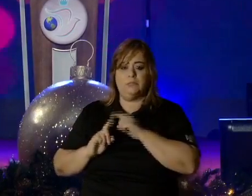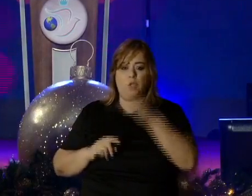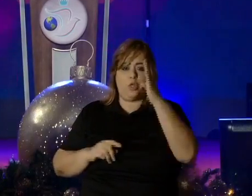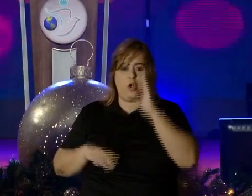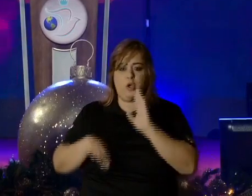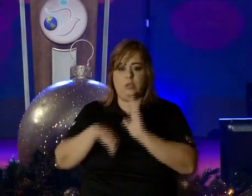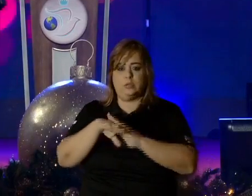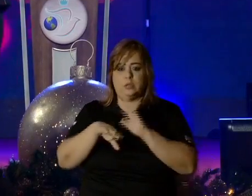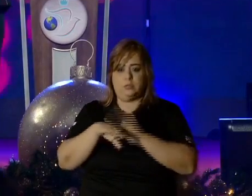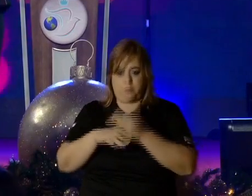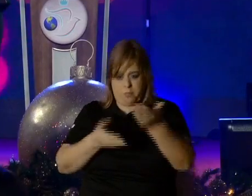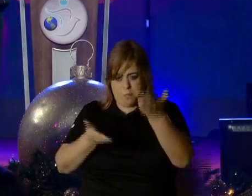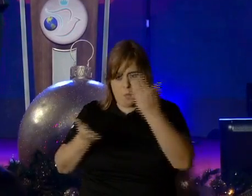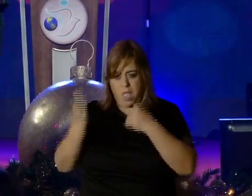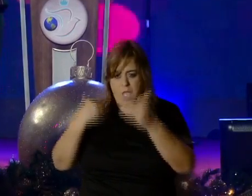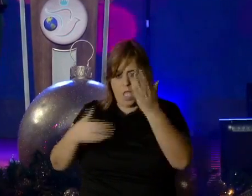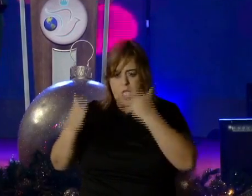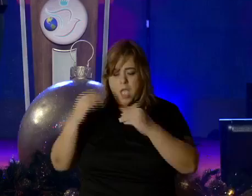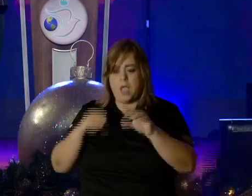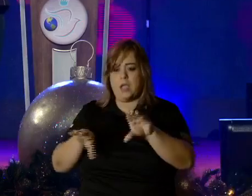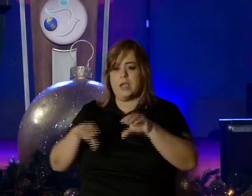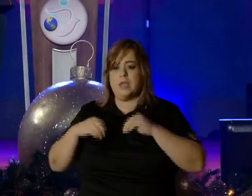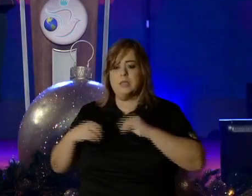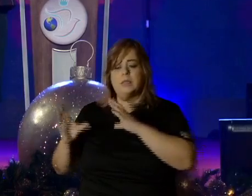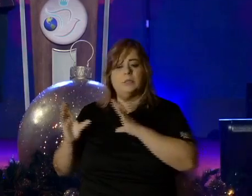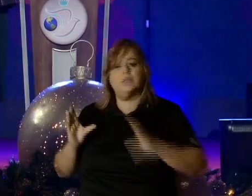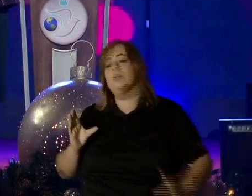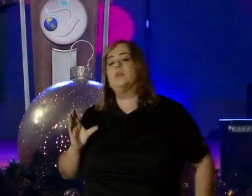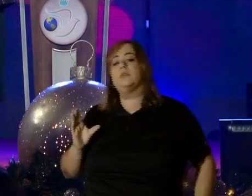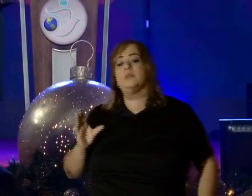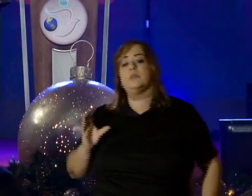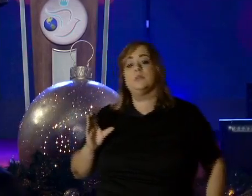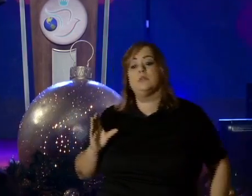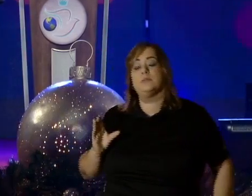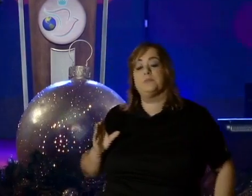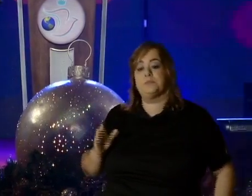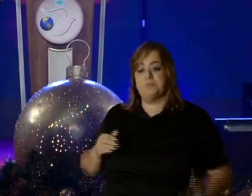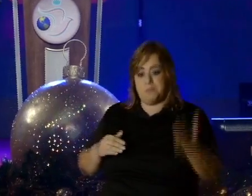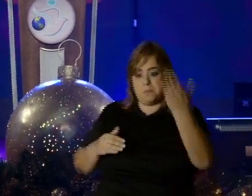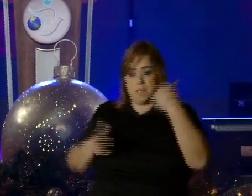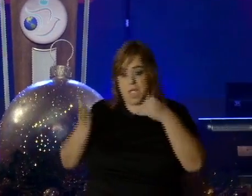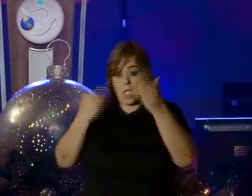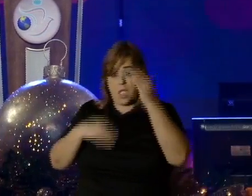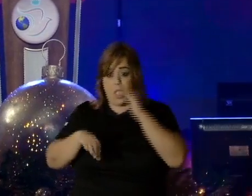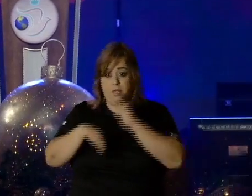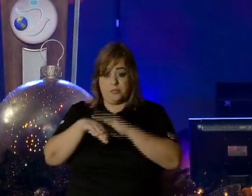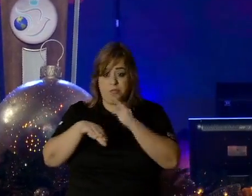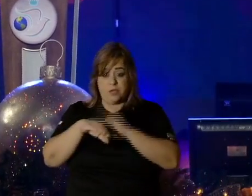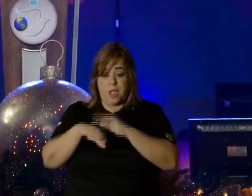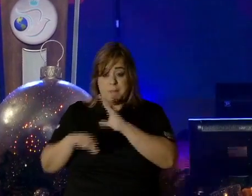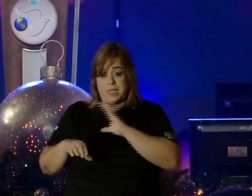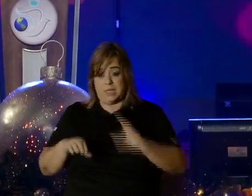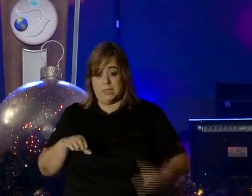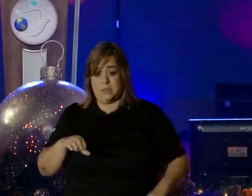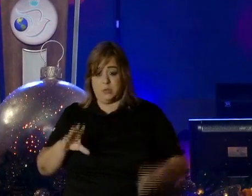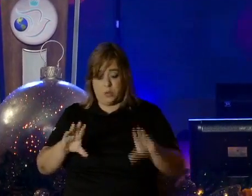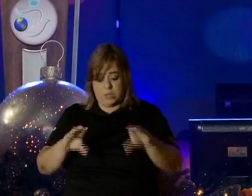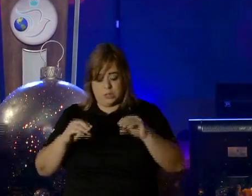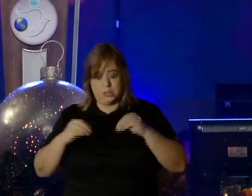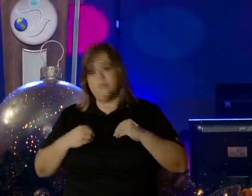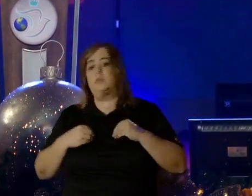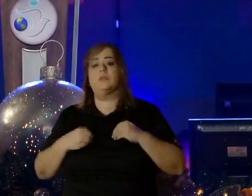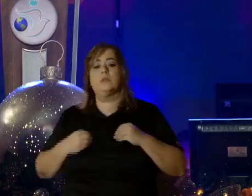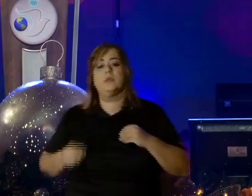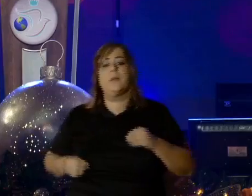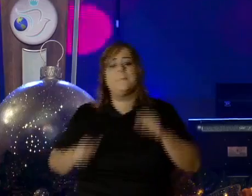hogar. Te llama el Señor, te llama el Señor, te llama el Señor, te llama el Señor. Avanza, Dios bendiga